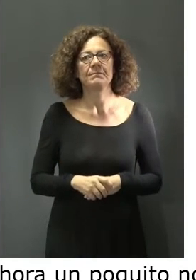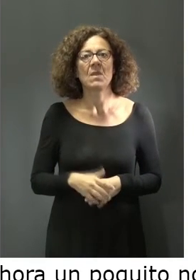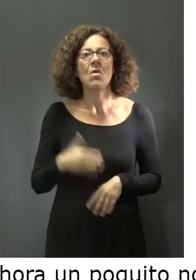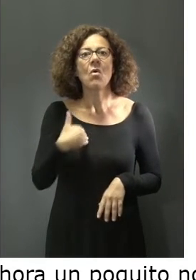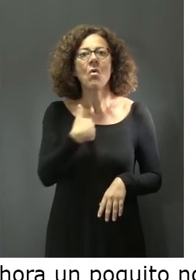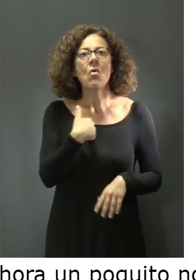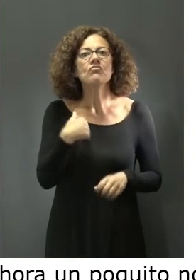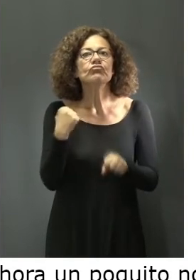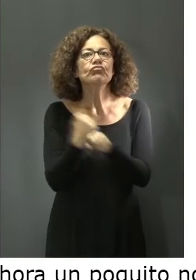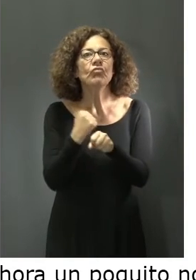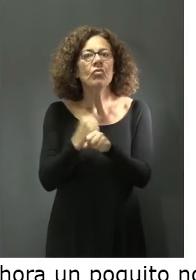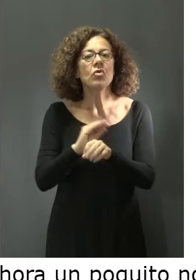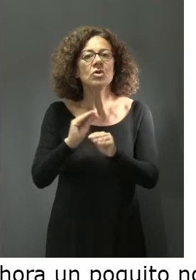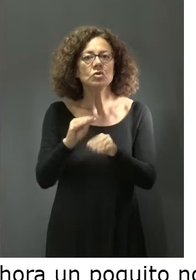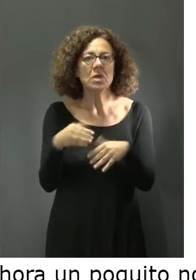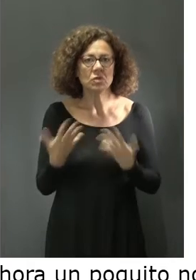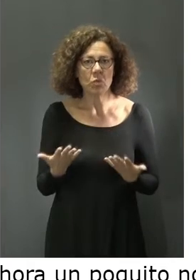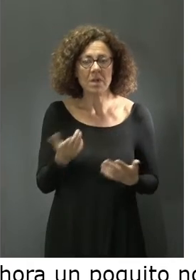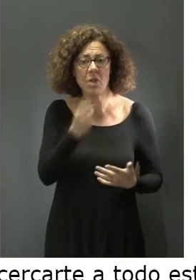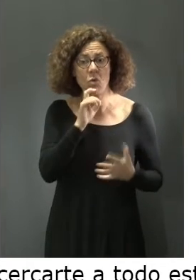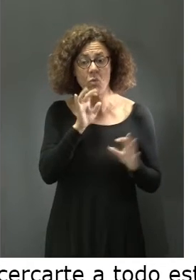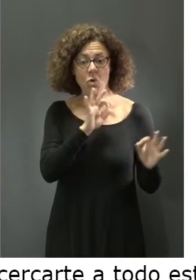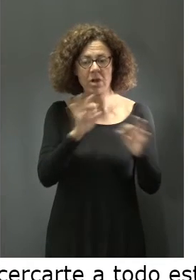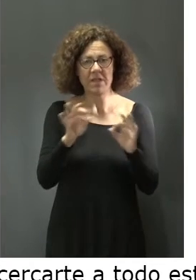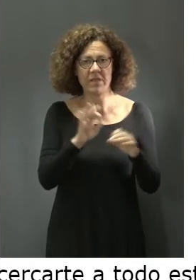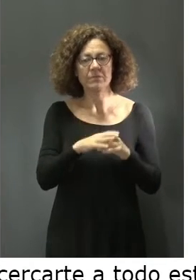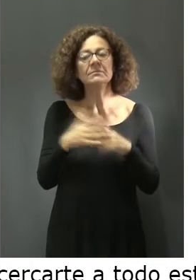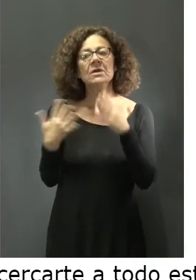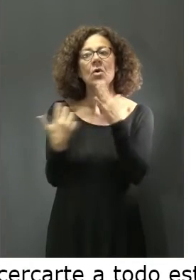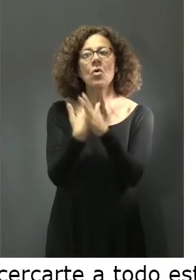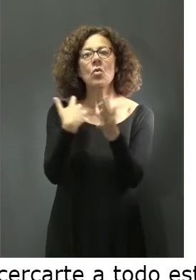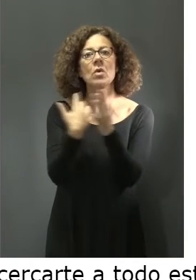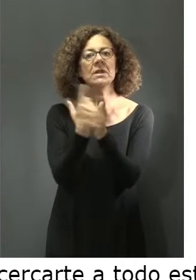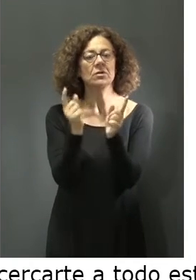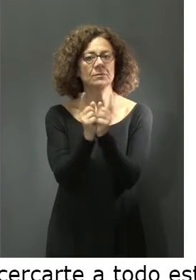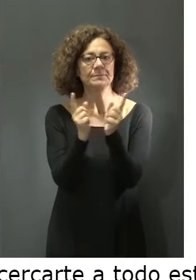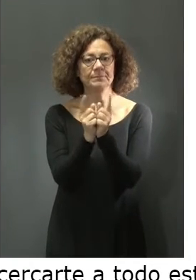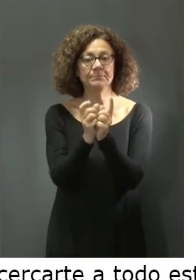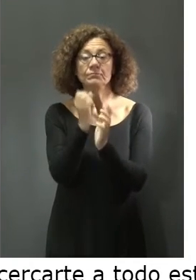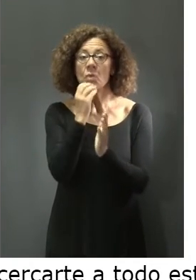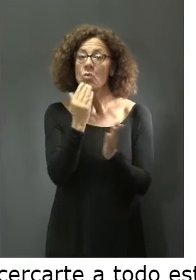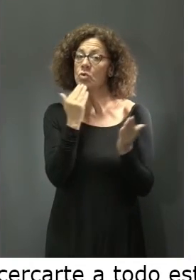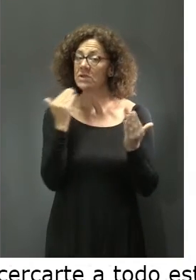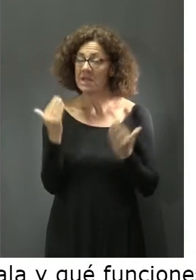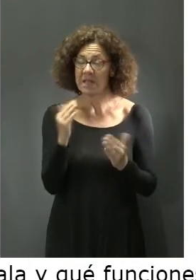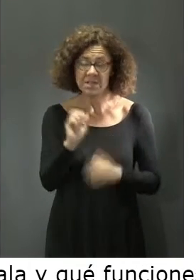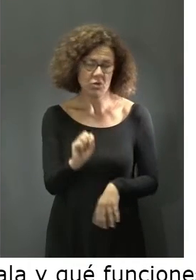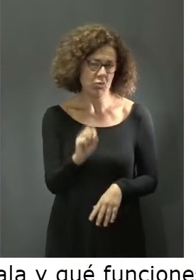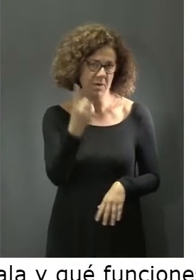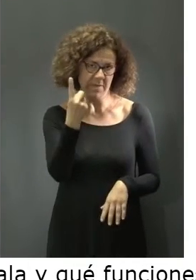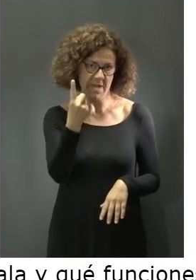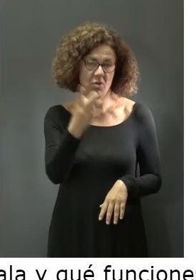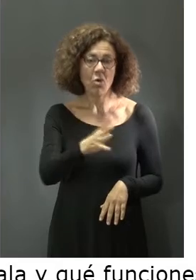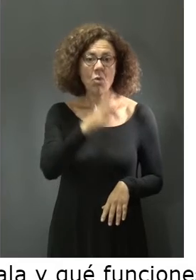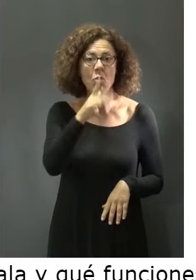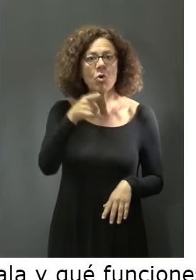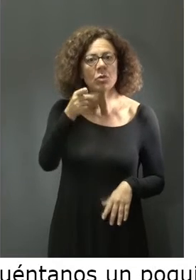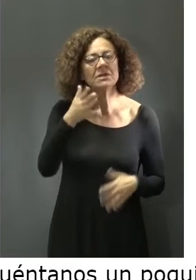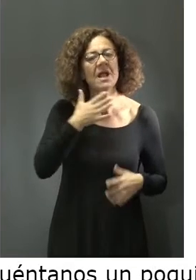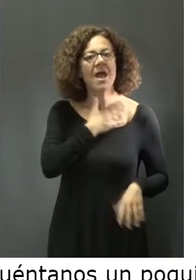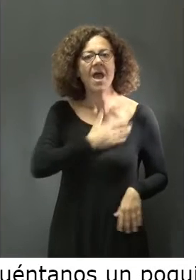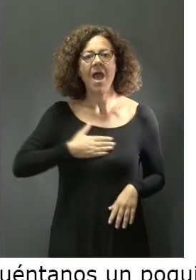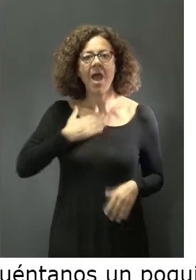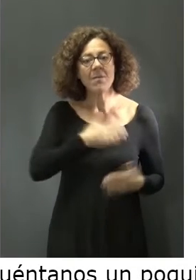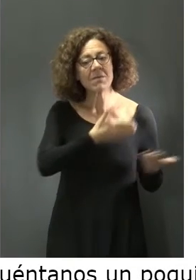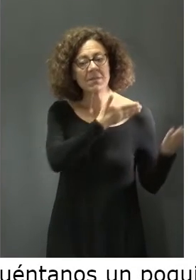funciones cumple y cómo está organizada. Cuéntanos un poquito. Bueno, pues muchas gracias en primer lugar por vuestra amable